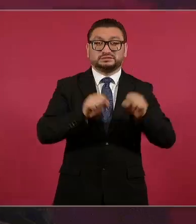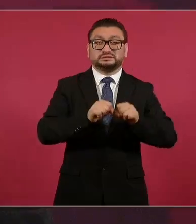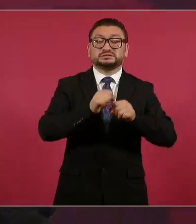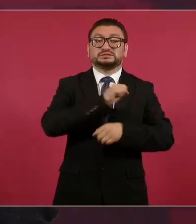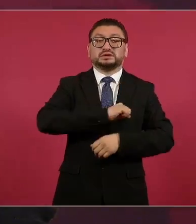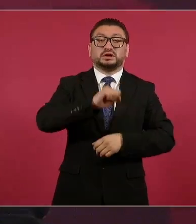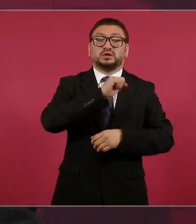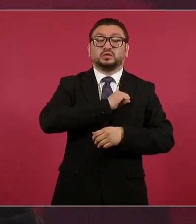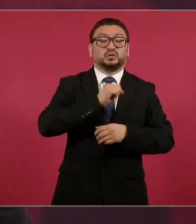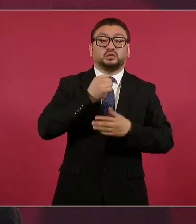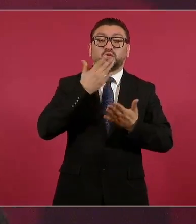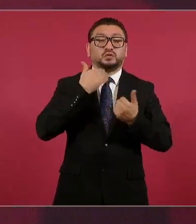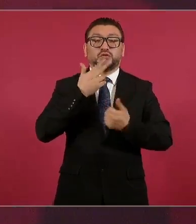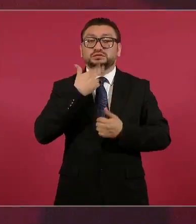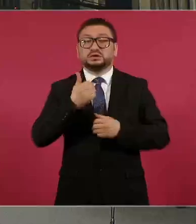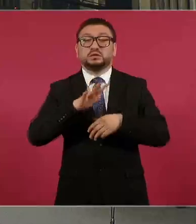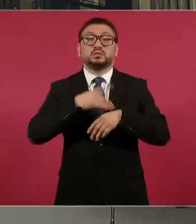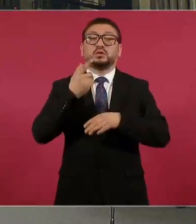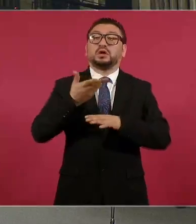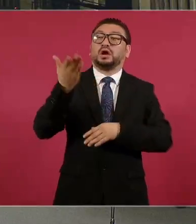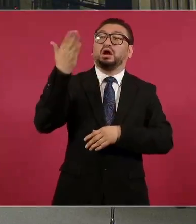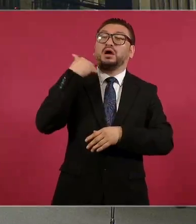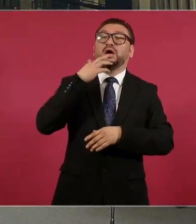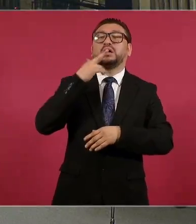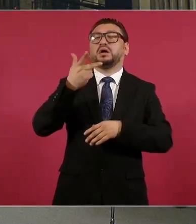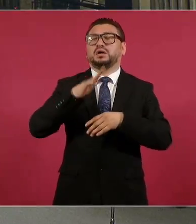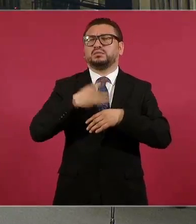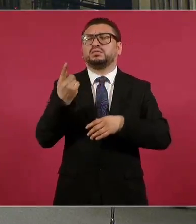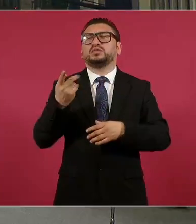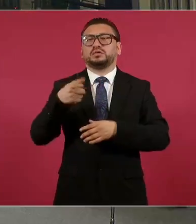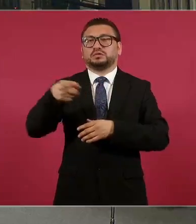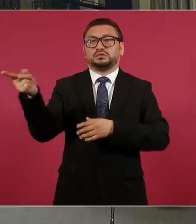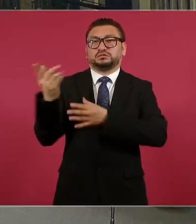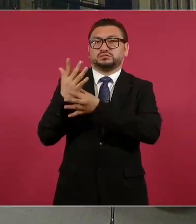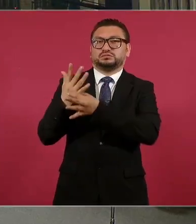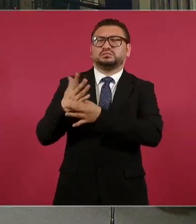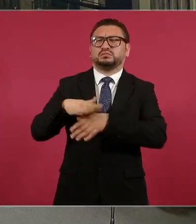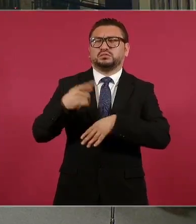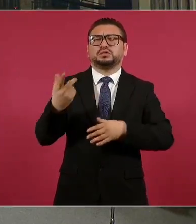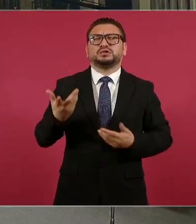antes. ¿Por qué era mejor antes?